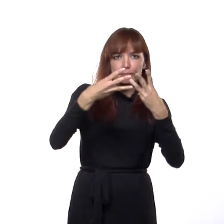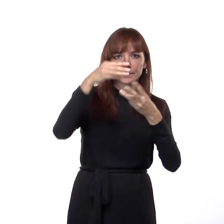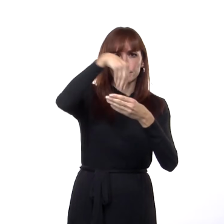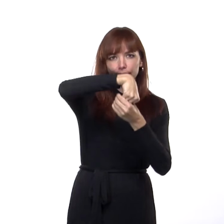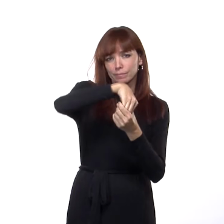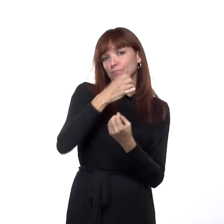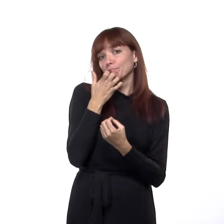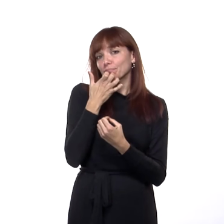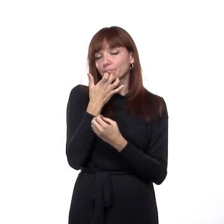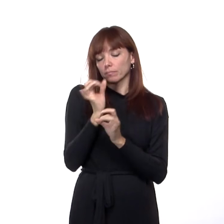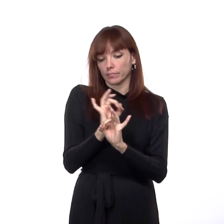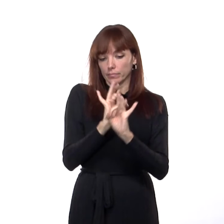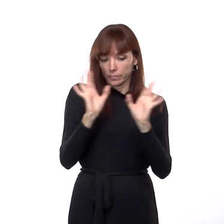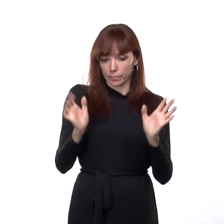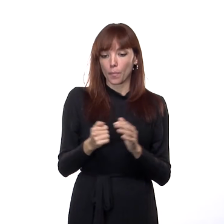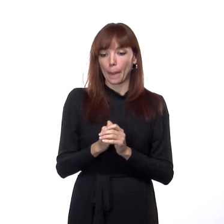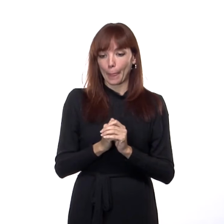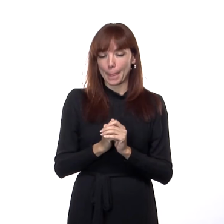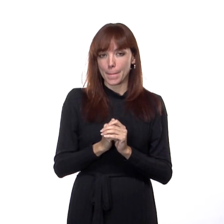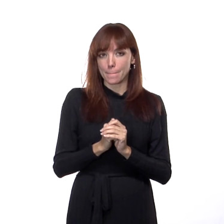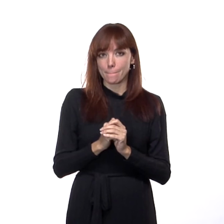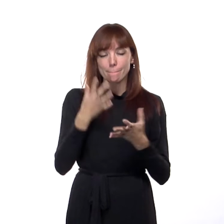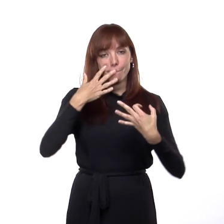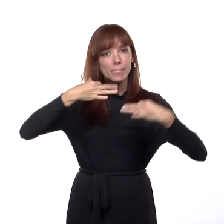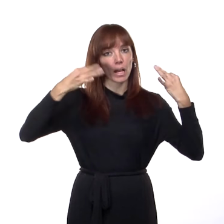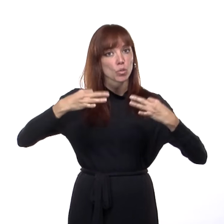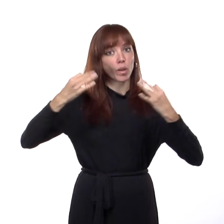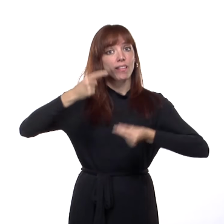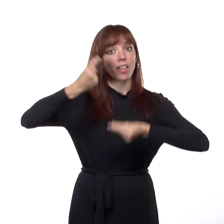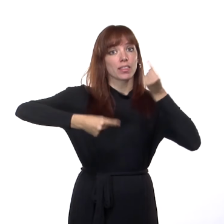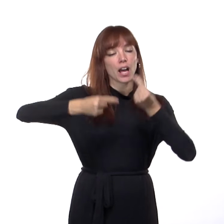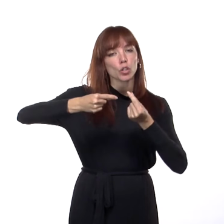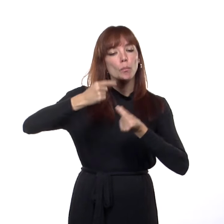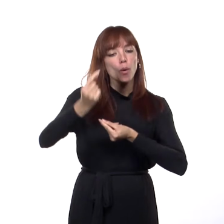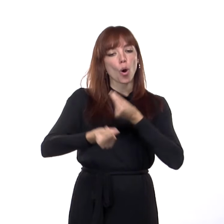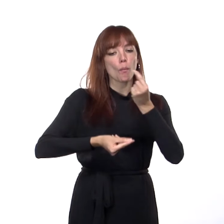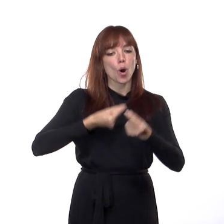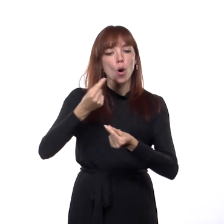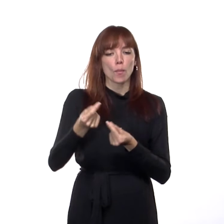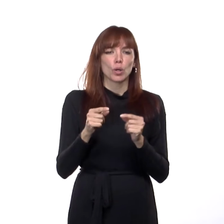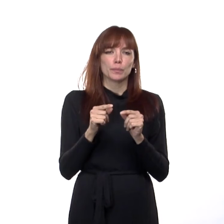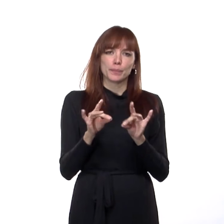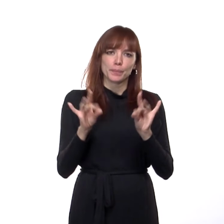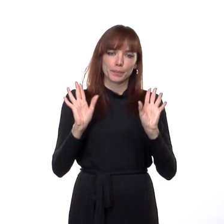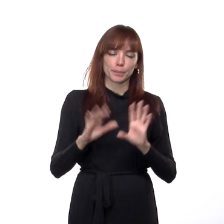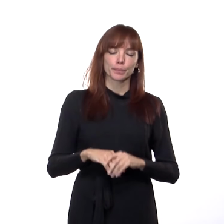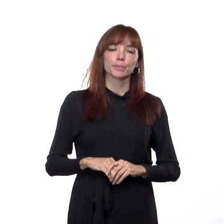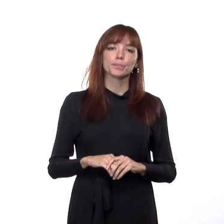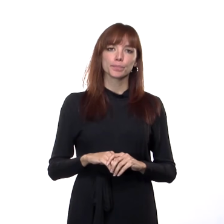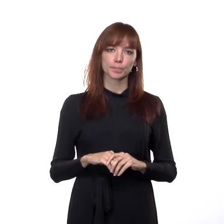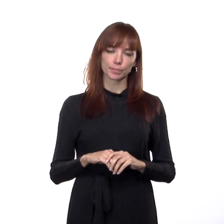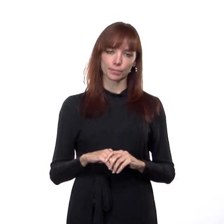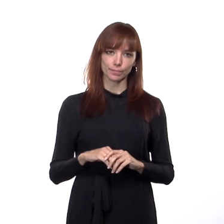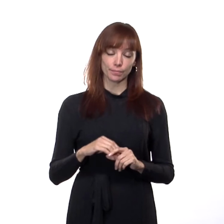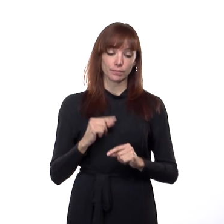y evidentemente la seguridad de esos datos cada vez se está convirtiendo más crítica cada vez más